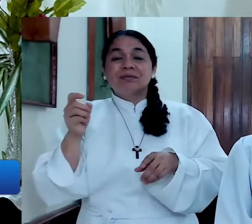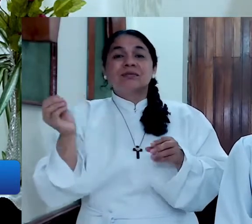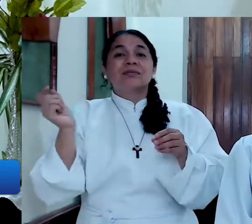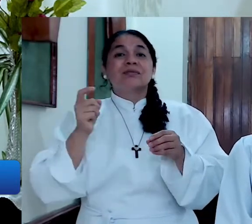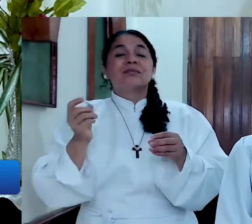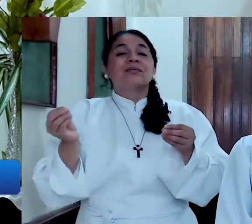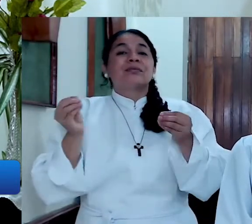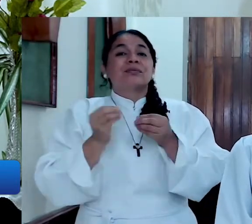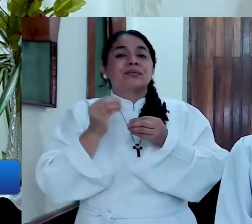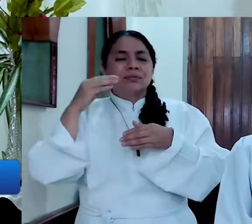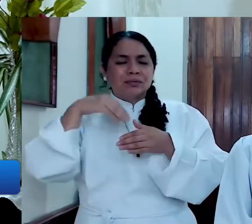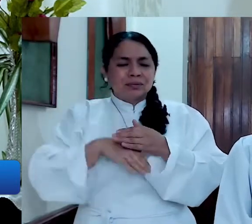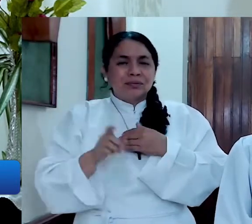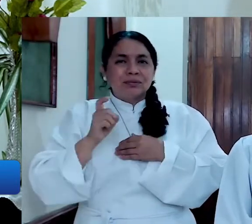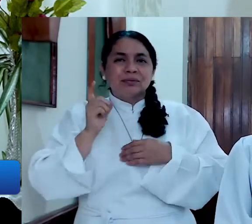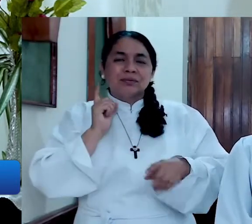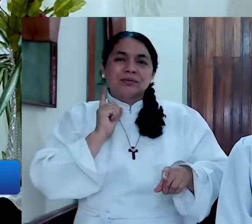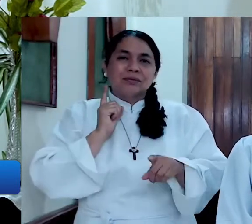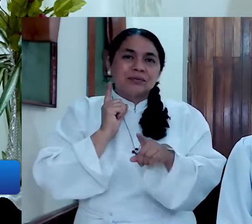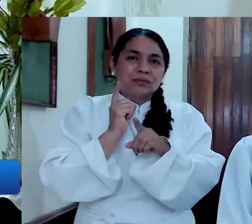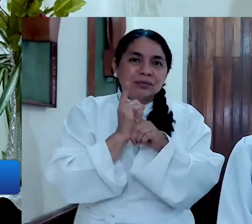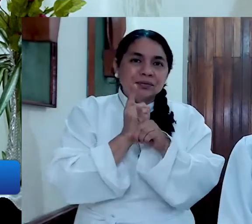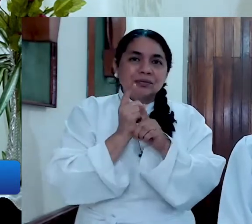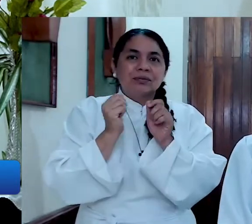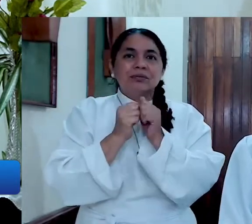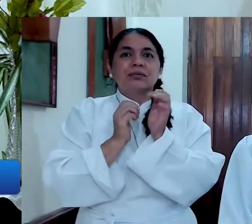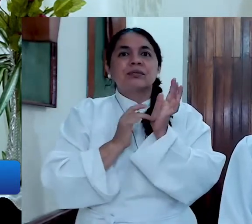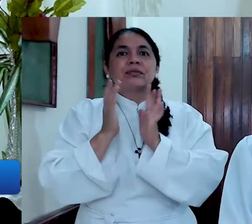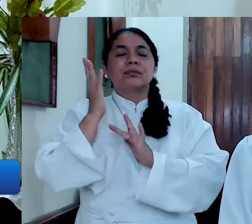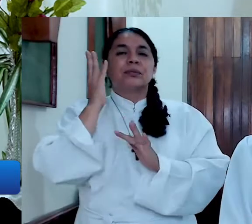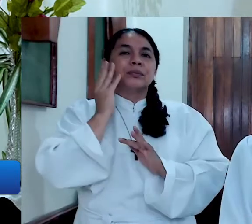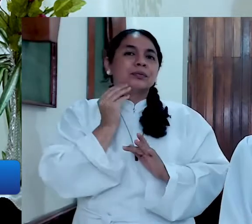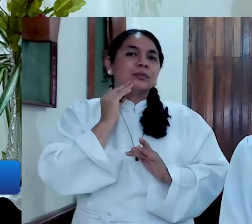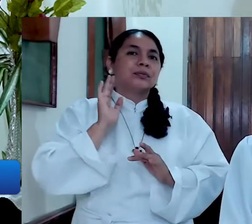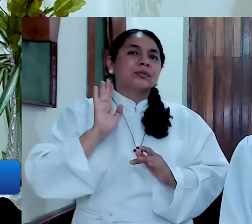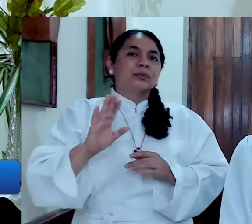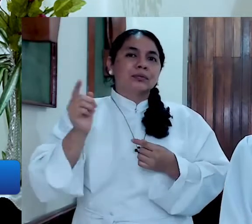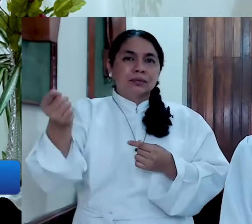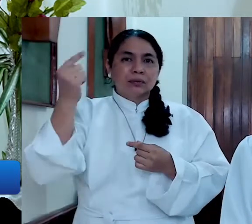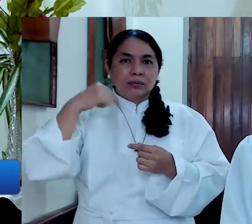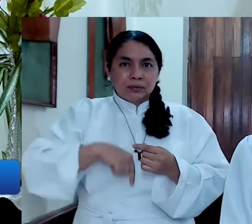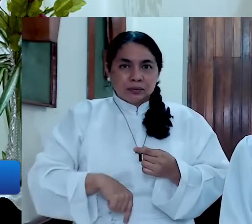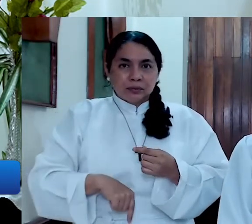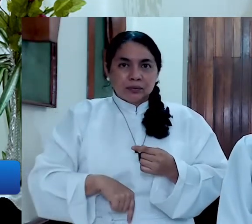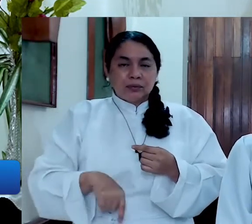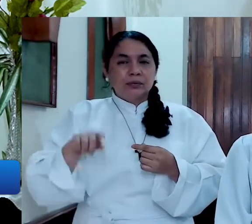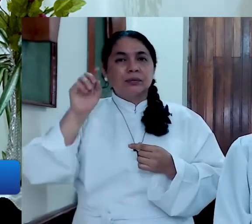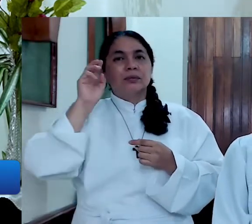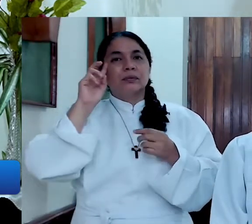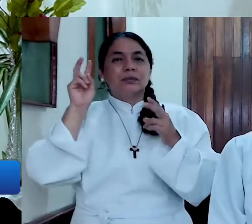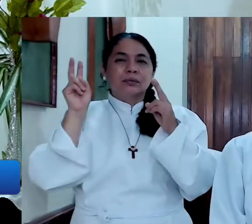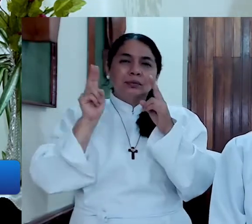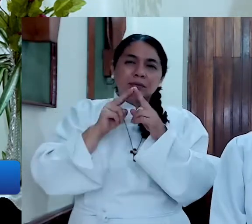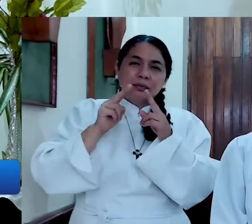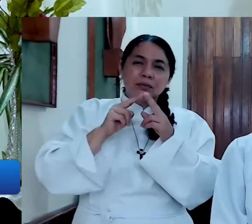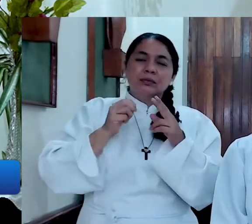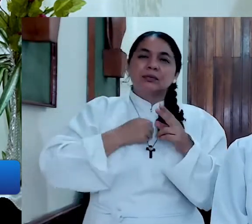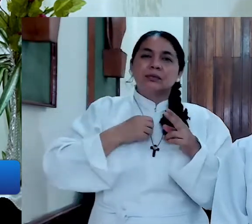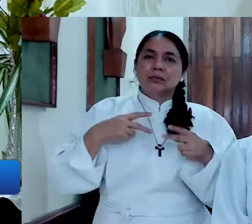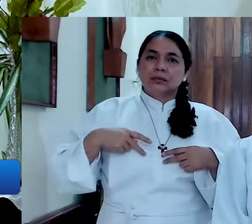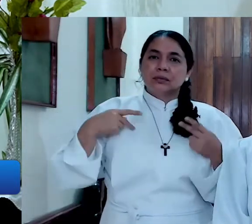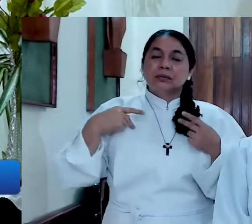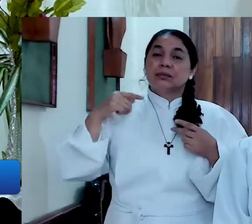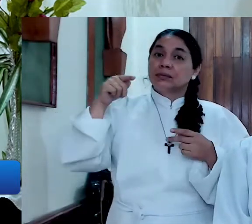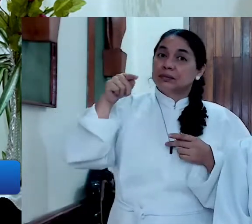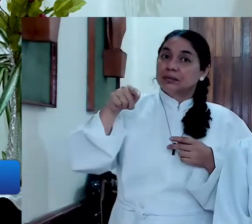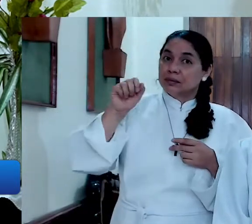profundo: encontrarnos con Jesús, experimentar su presencia, reconocerlo en nuestra vida. Y